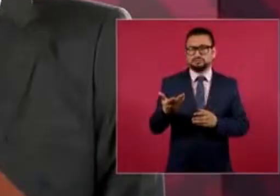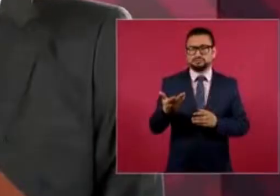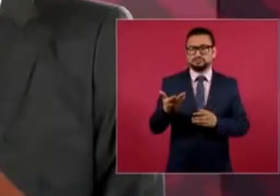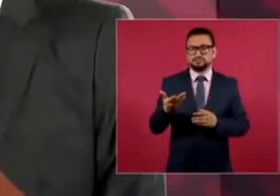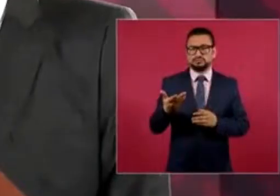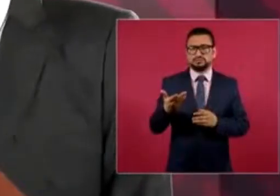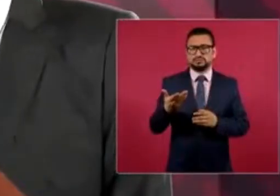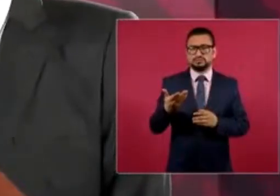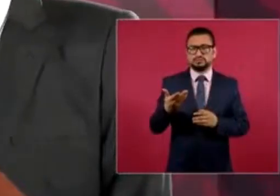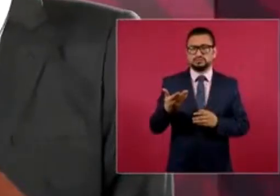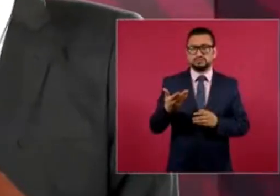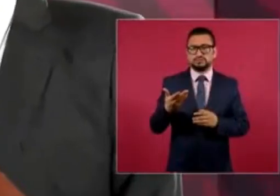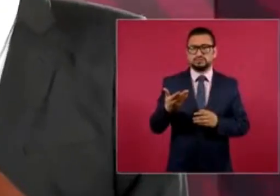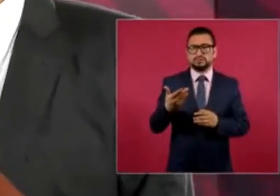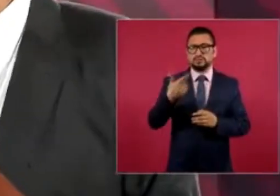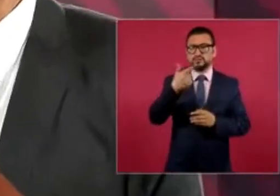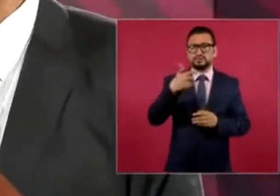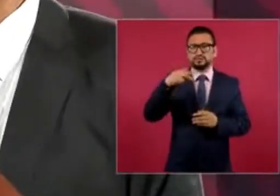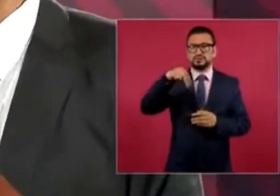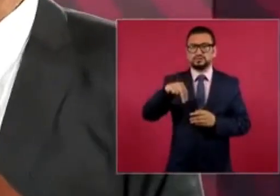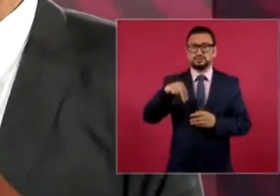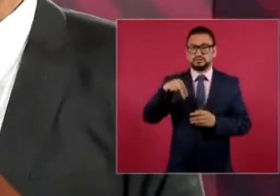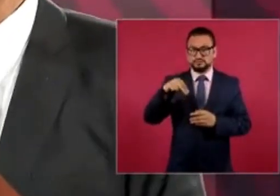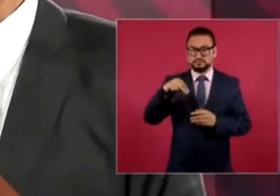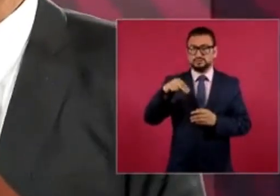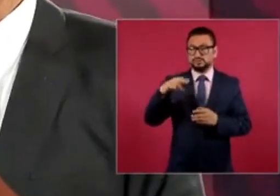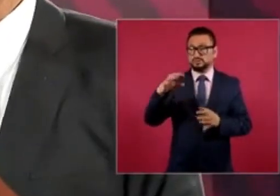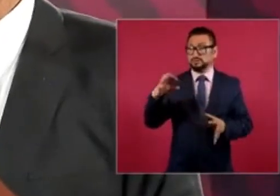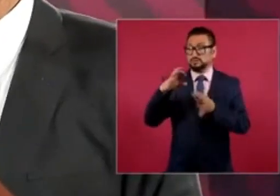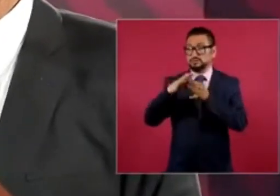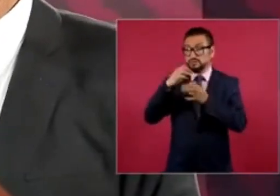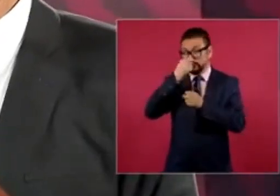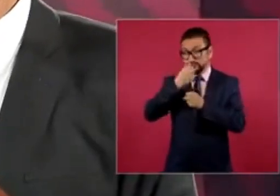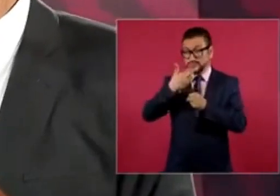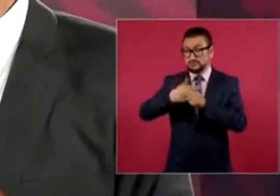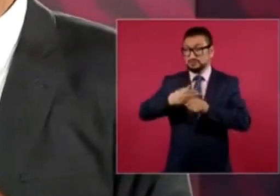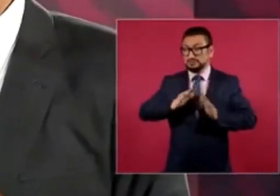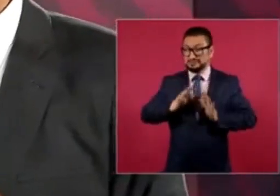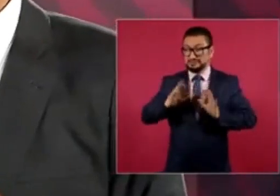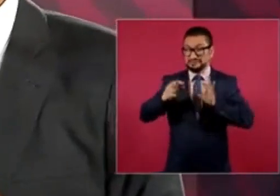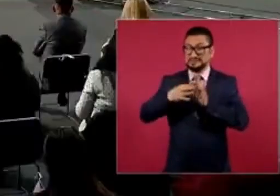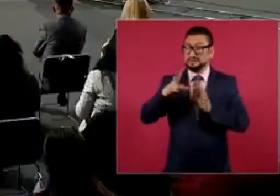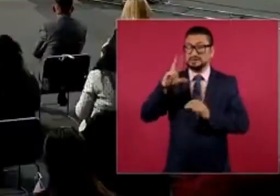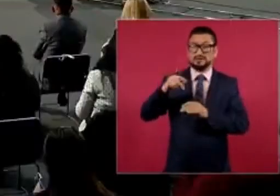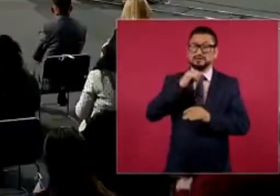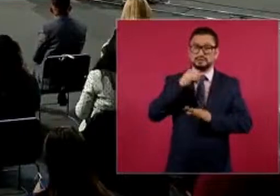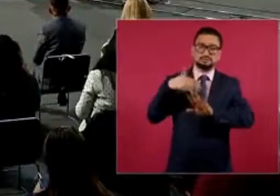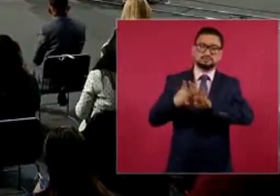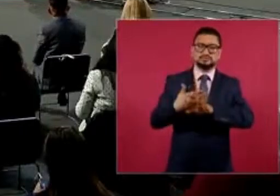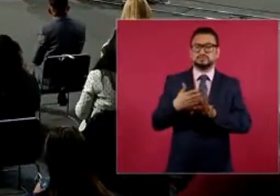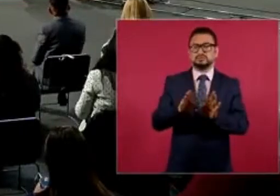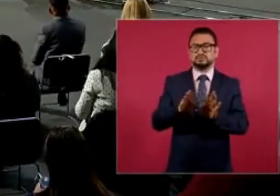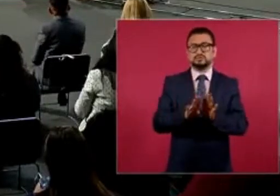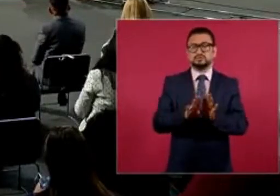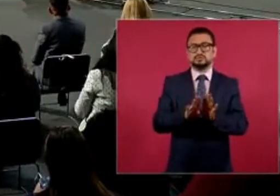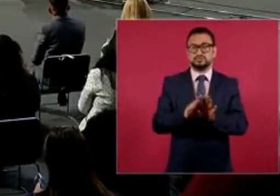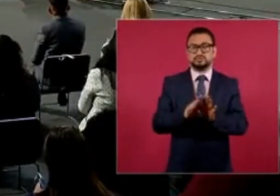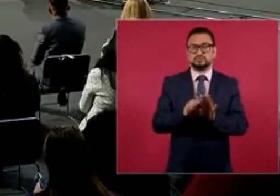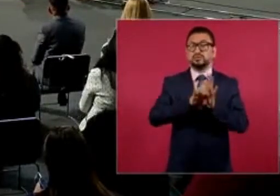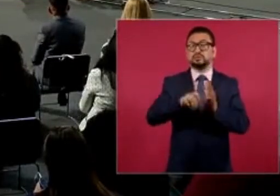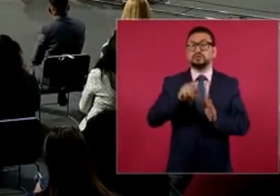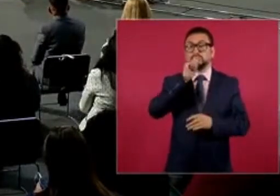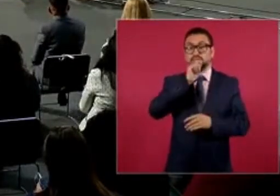de que la Guardia Nacional dependa de la Secretaría de la Defensa? O un legislador de Jalisco,